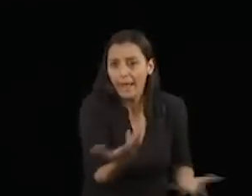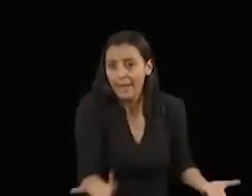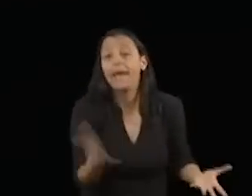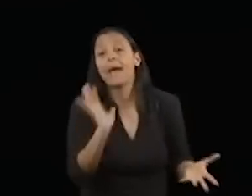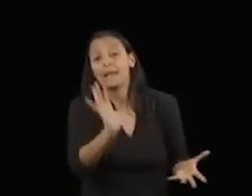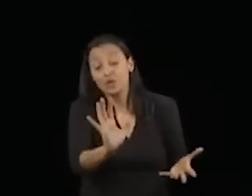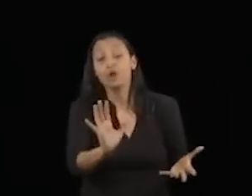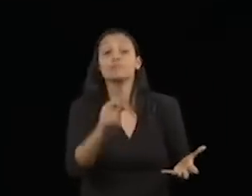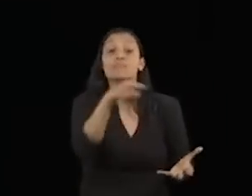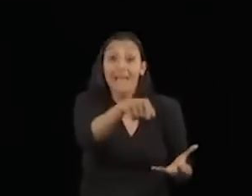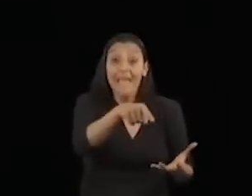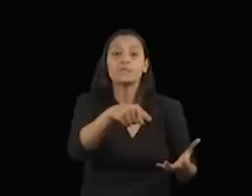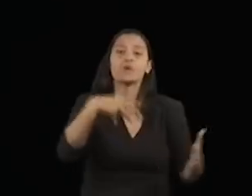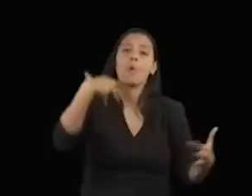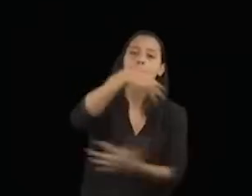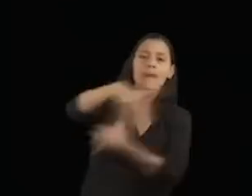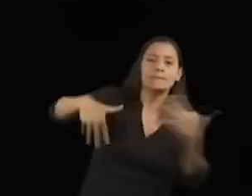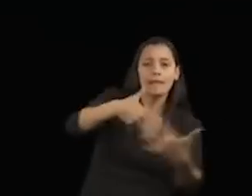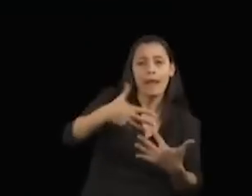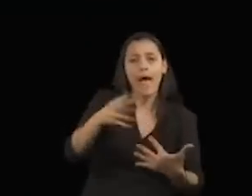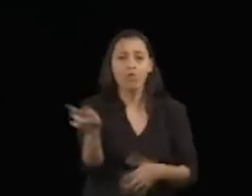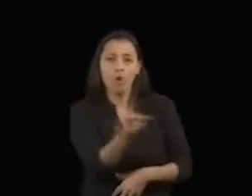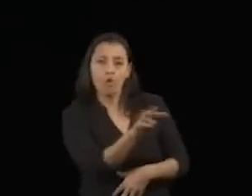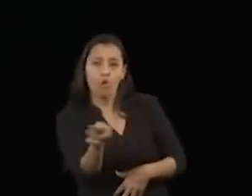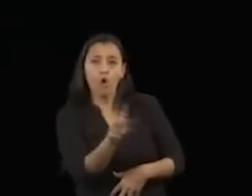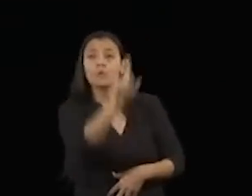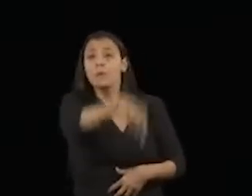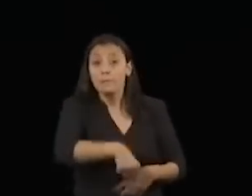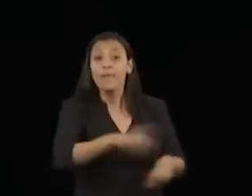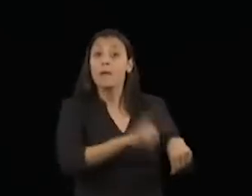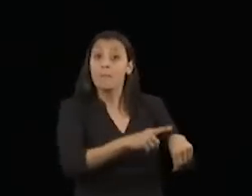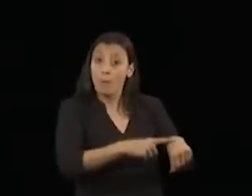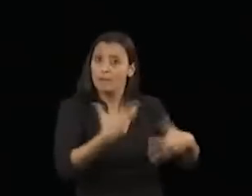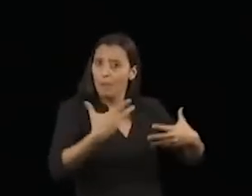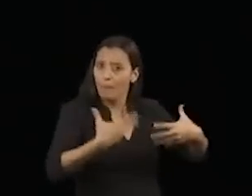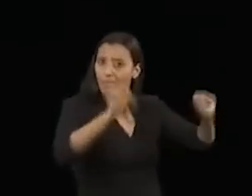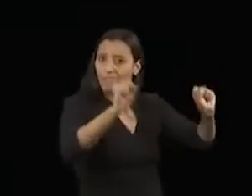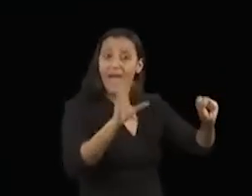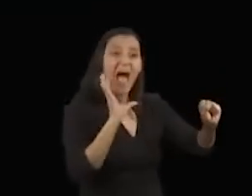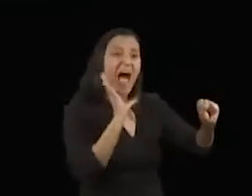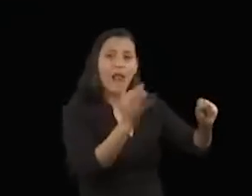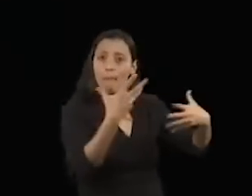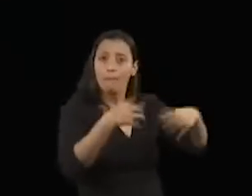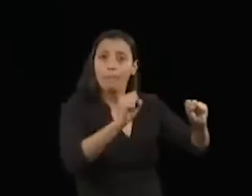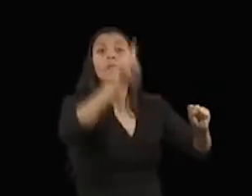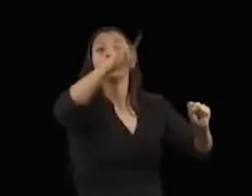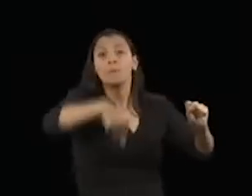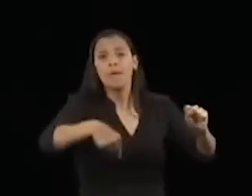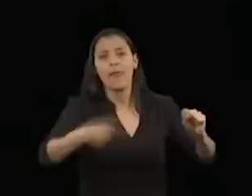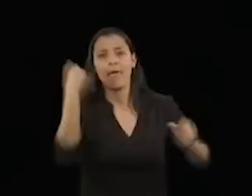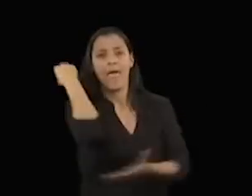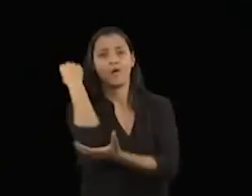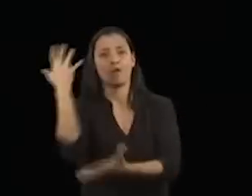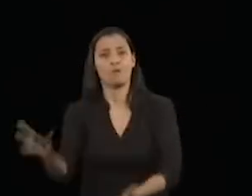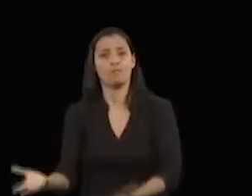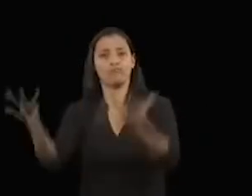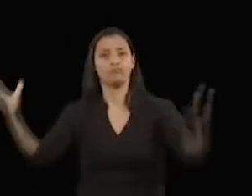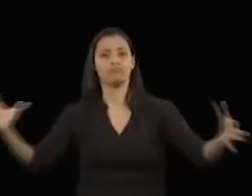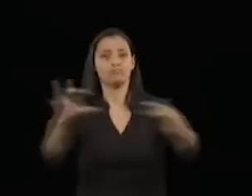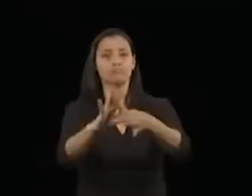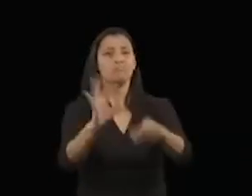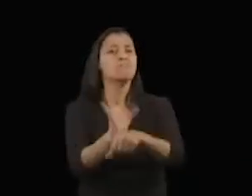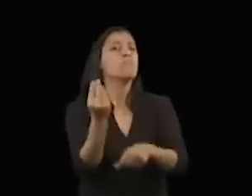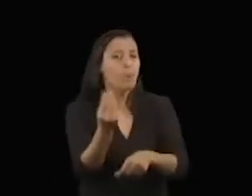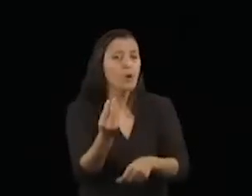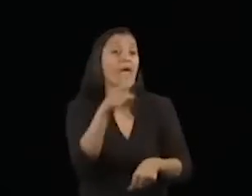combinación hace que ese proceso de descubrimiento genere crecimiento económico. O sea, ¿por qué? Porque empiezan a